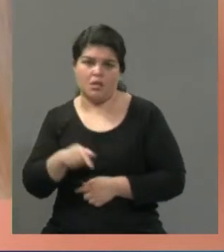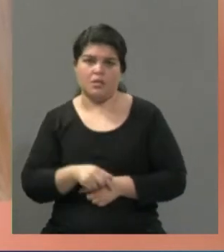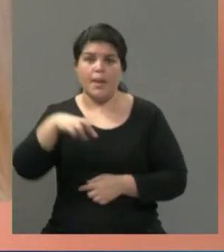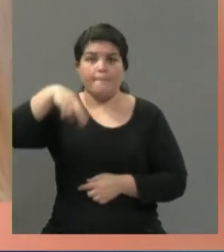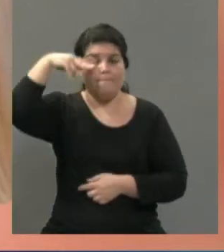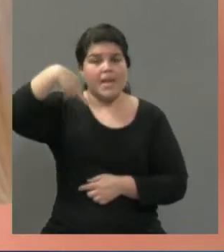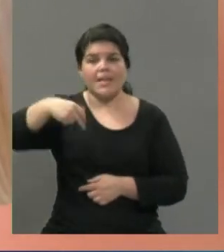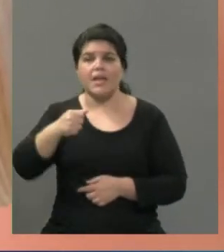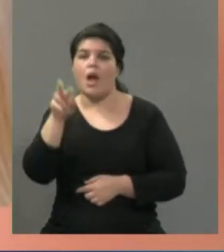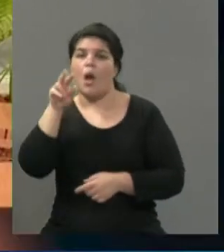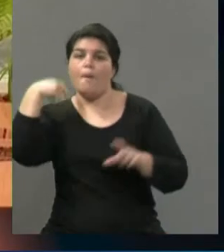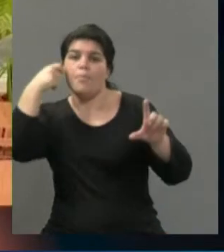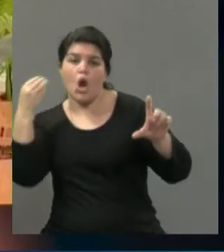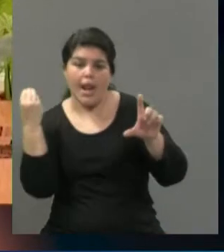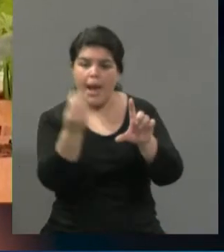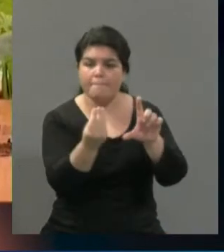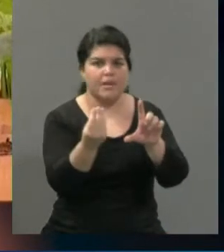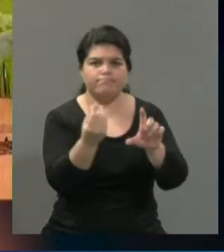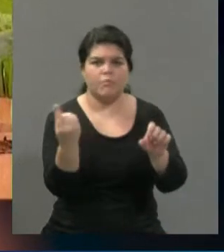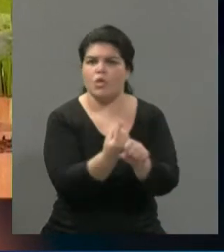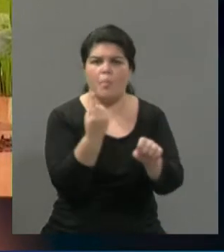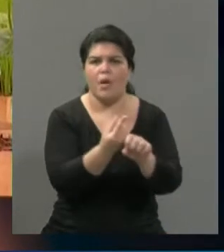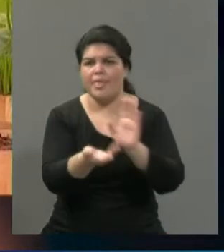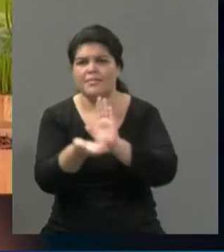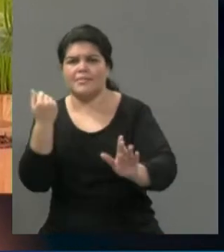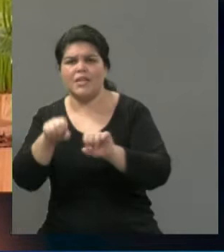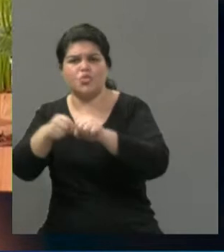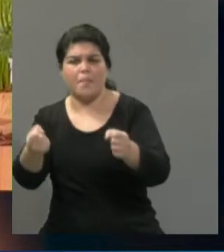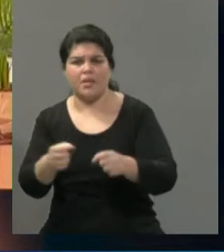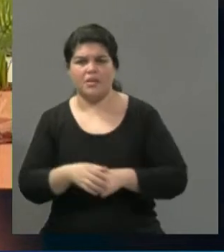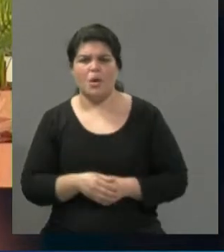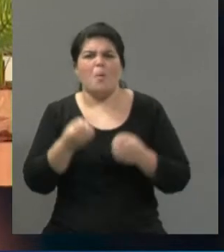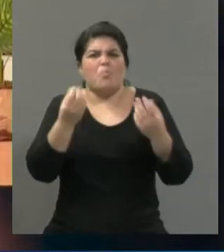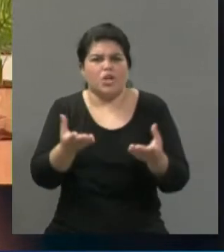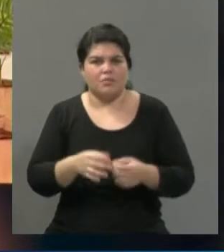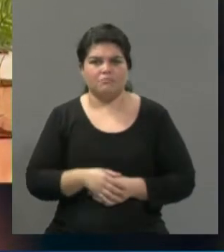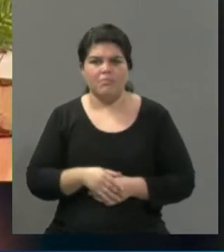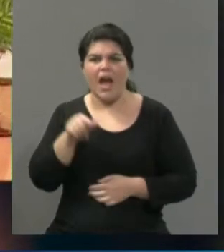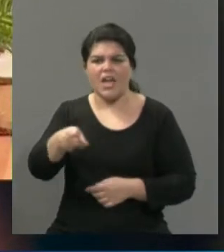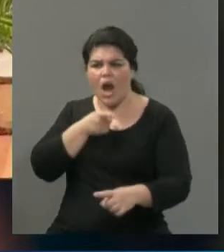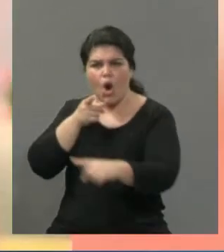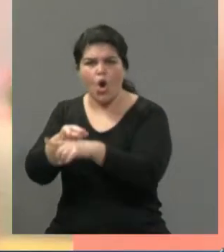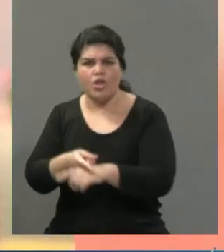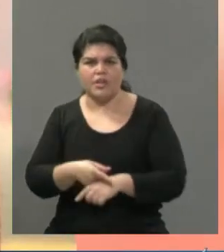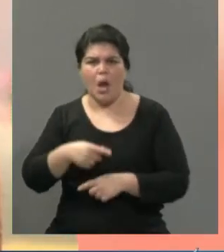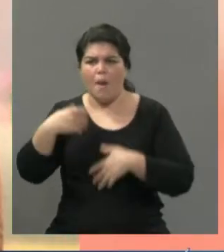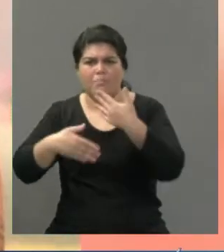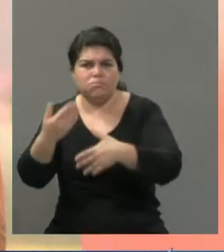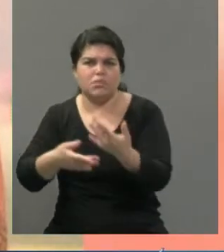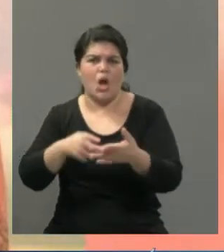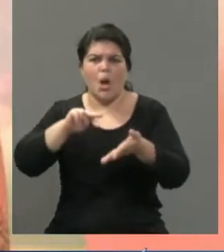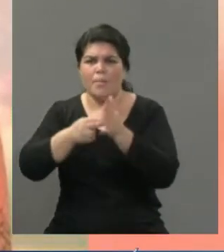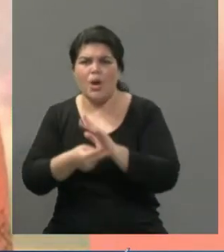qué? Por las agresiones, por la sexualización, por los ataques constantes, por la falta de valoración de una persona